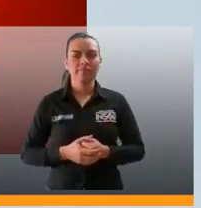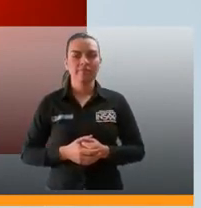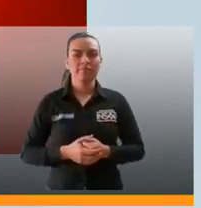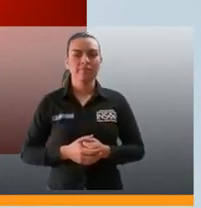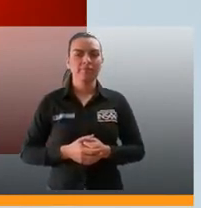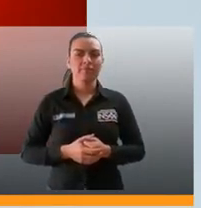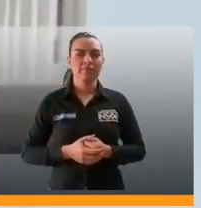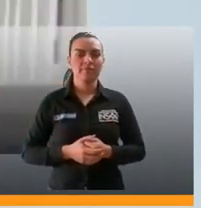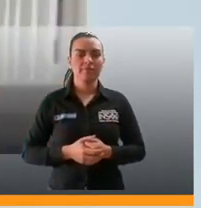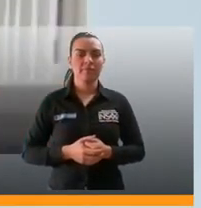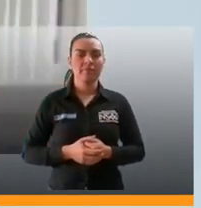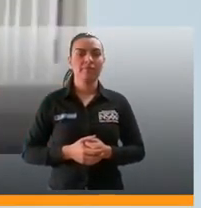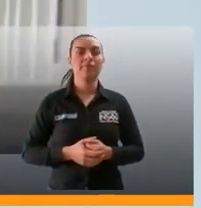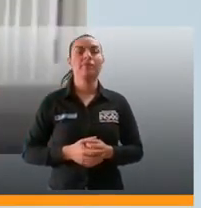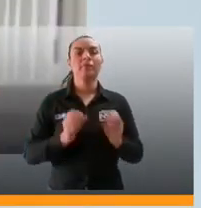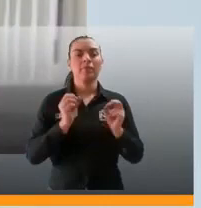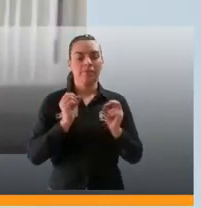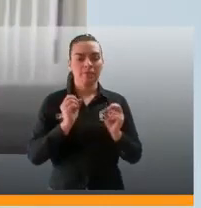Bueno, muy bien.